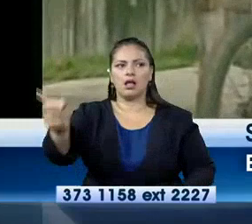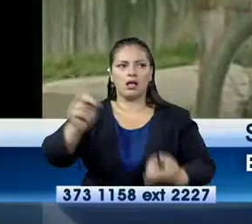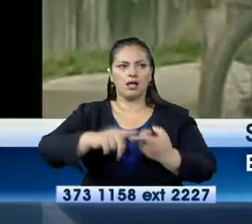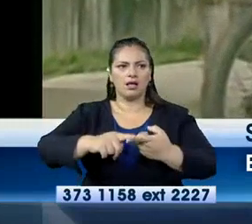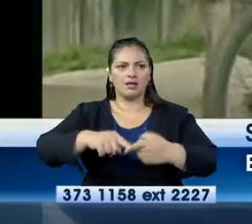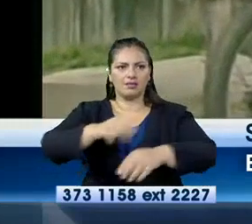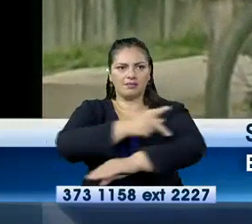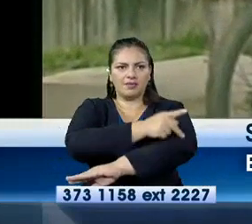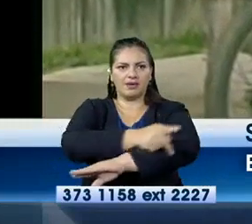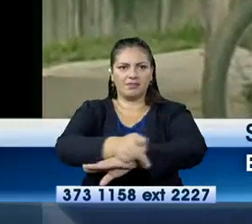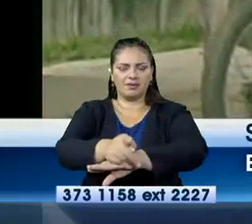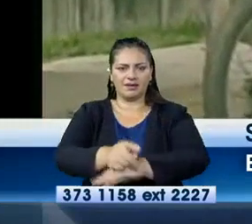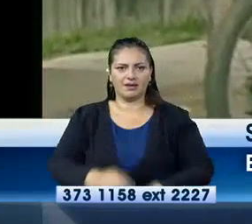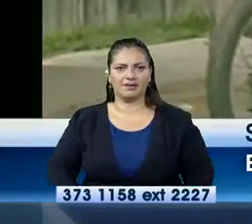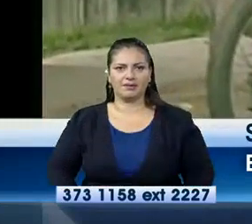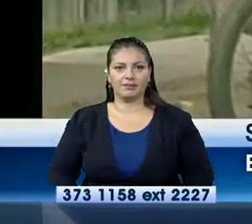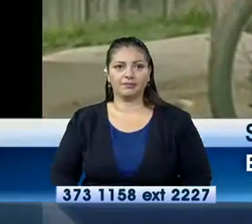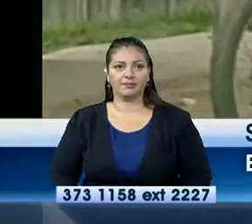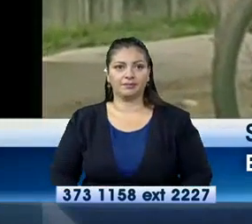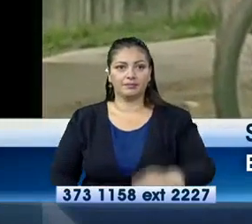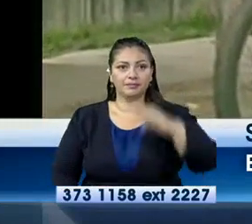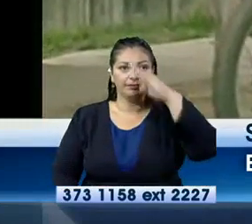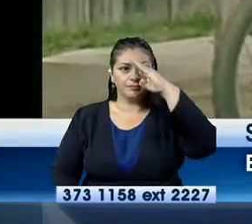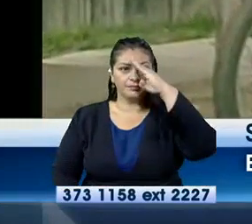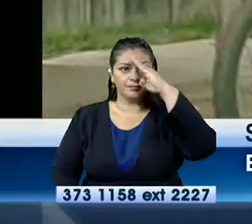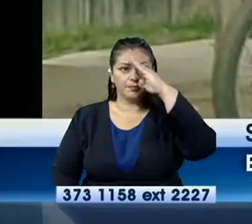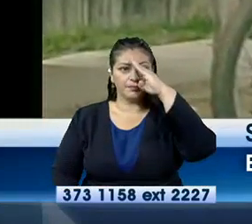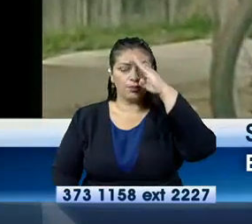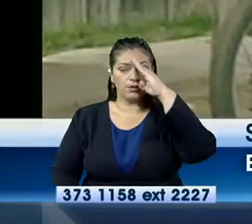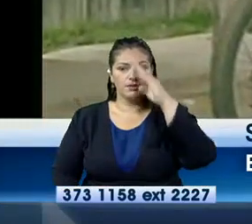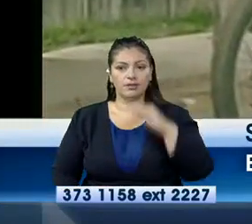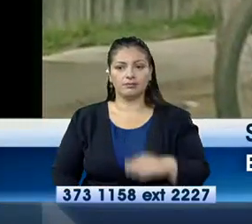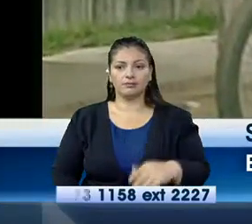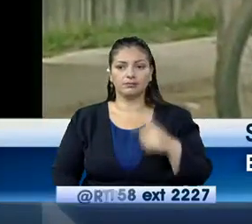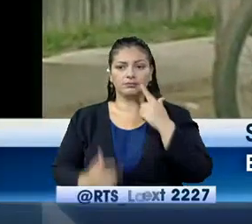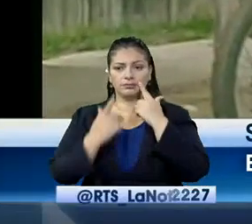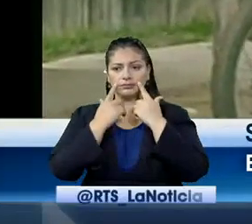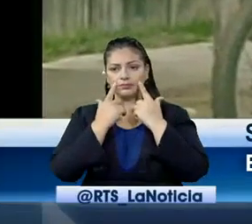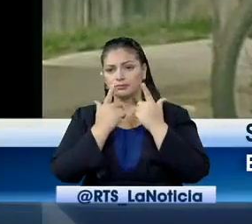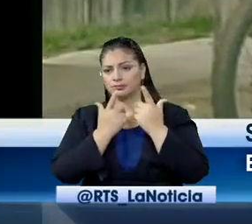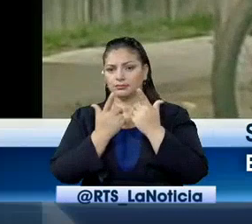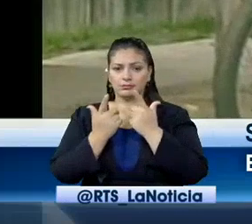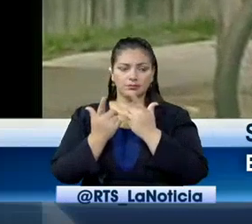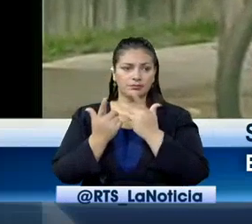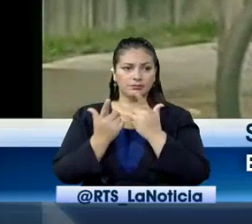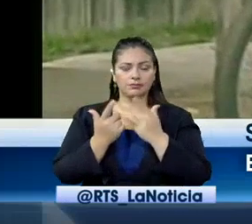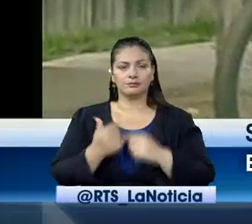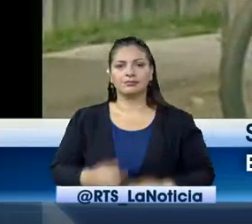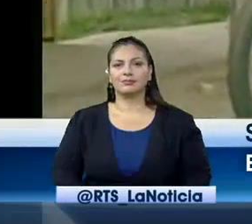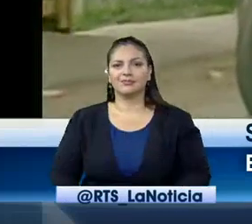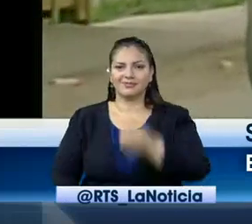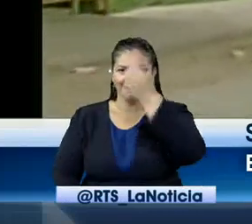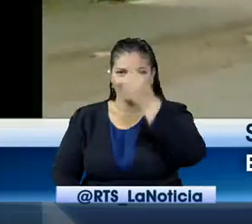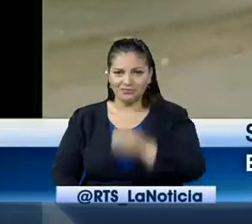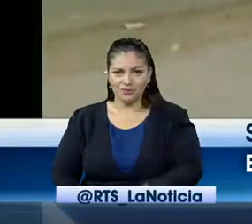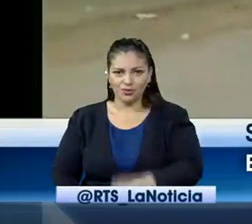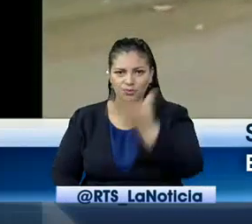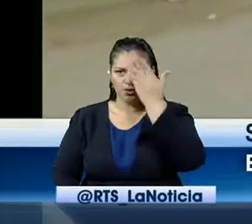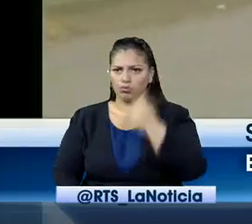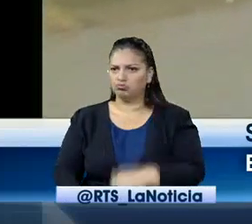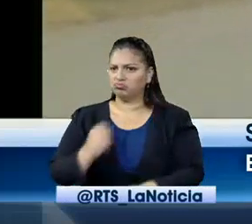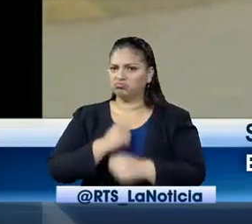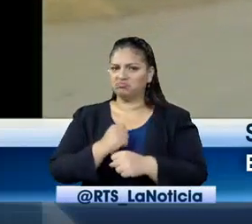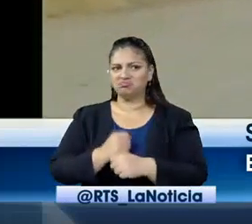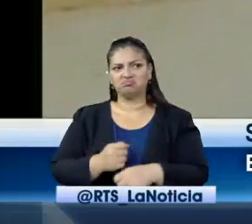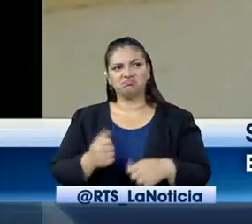Policía Nacional se hacen presentes para colaborar con la seguridad a los ciudadanos, mi estimado, buenos días. Ese trabajo que ustedes realizan todos los